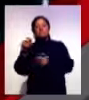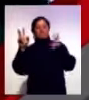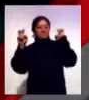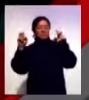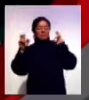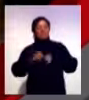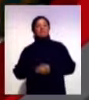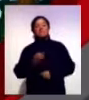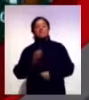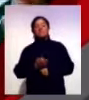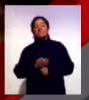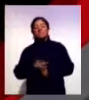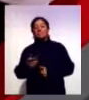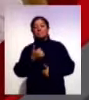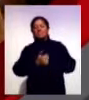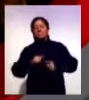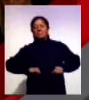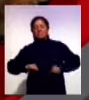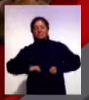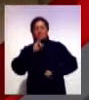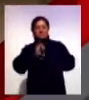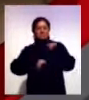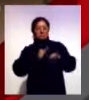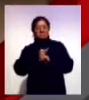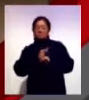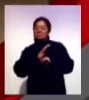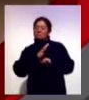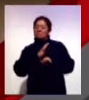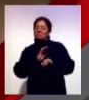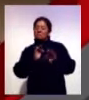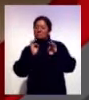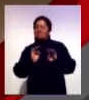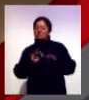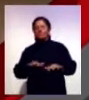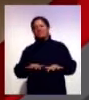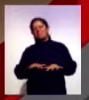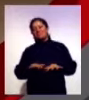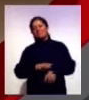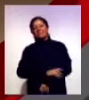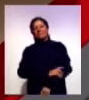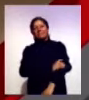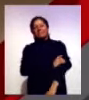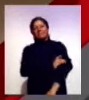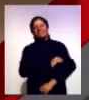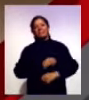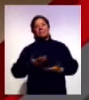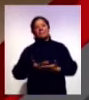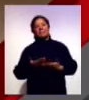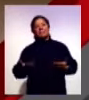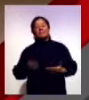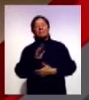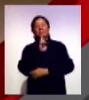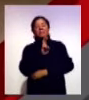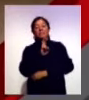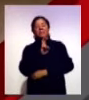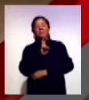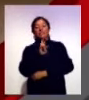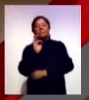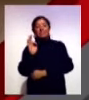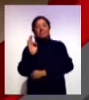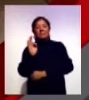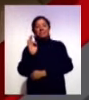broche de oro estos eventos y actividades internacionales que pocas veces podemos disfrutar. Y en esta ocasión toca el turno de Roger Federer, quien, por cierto,